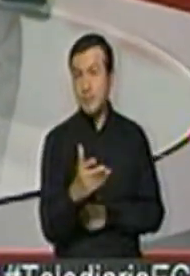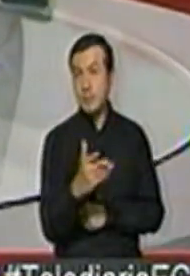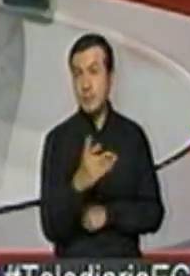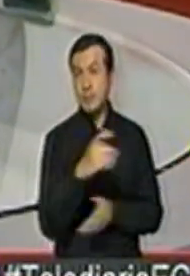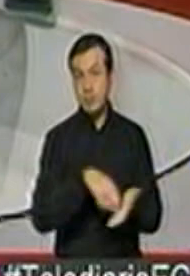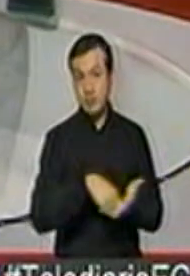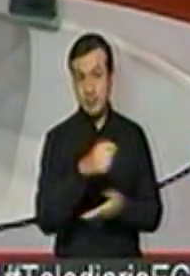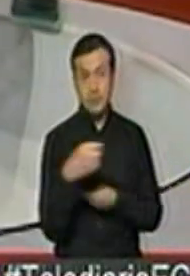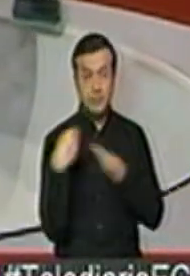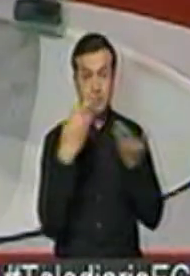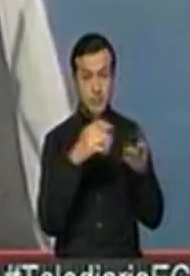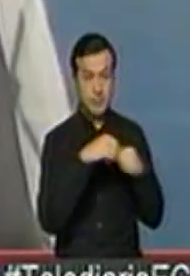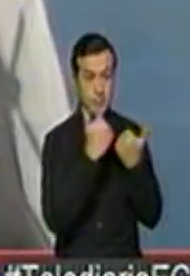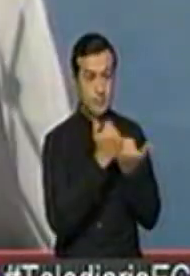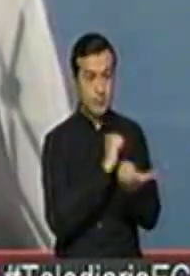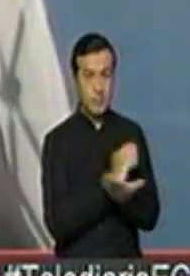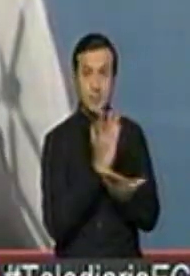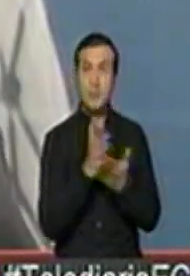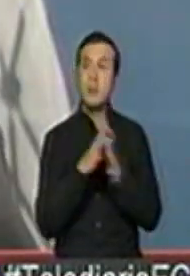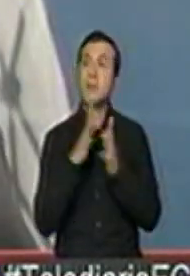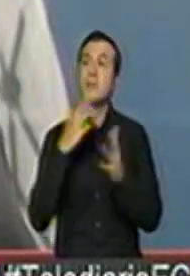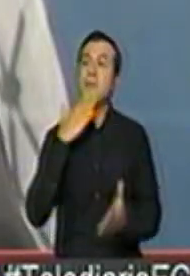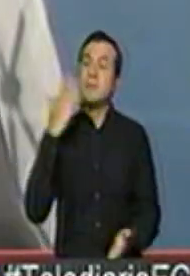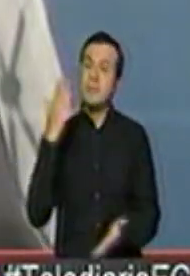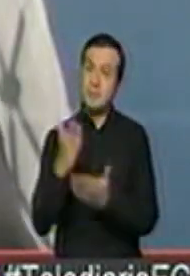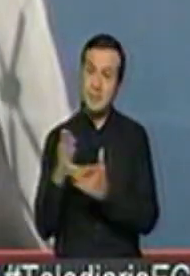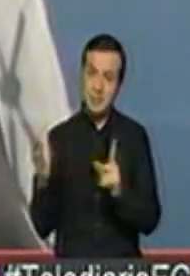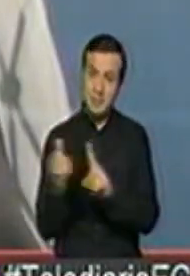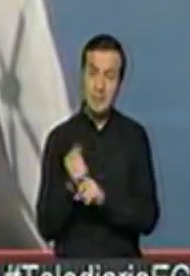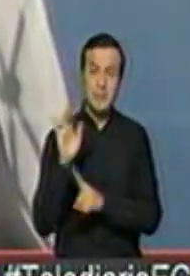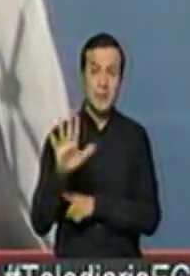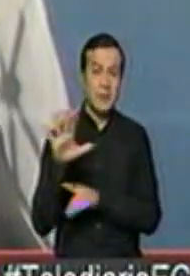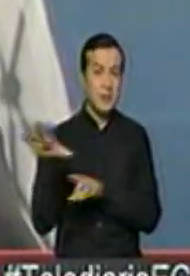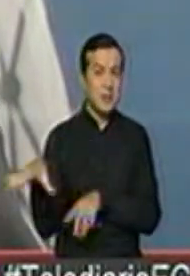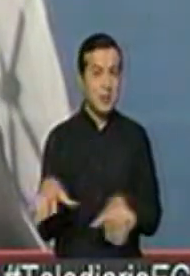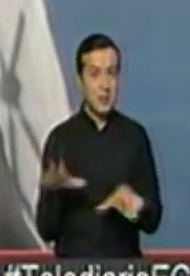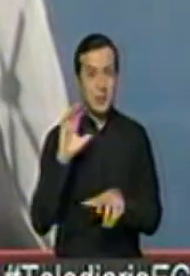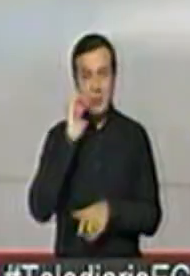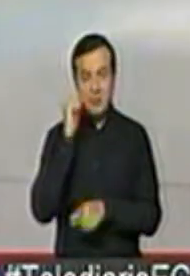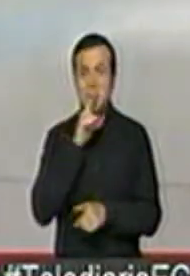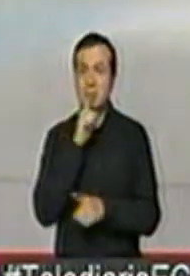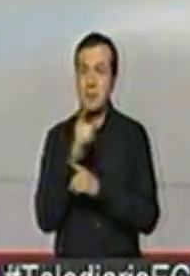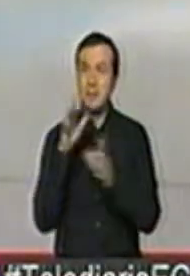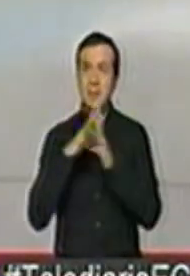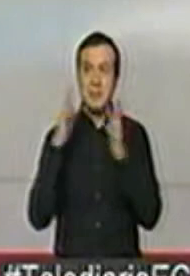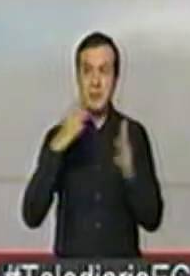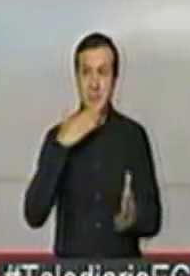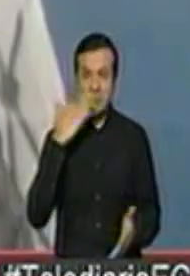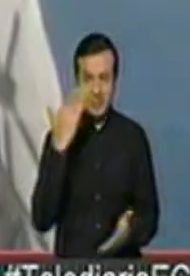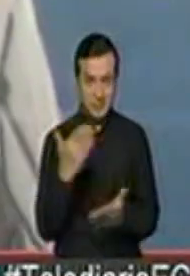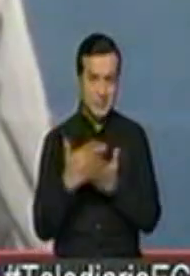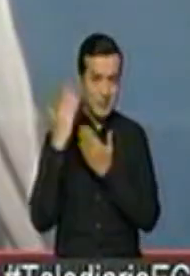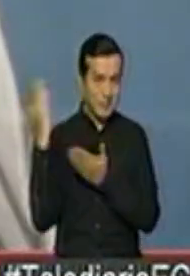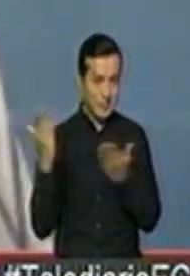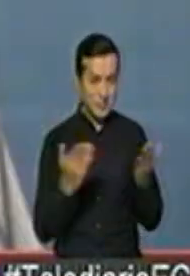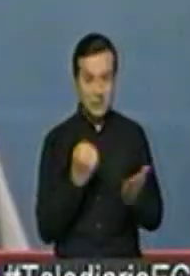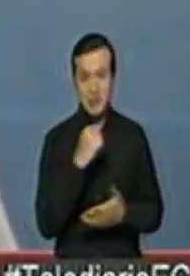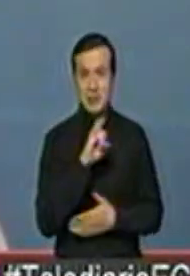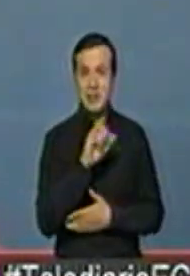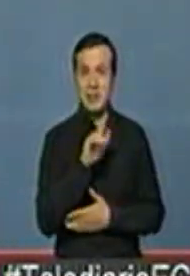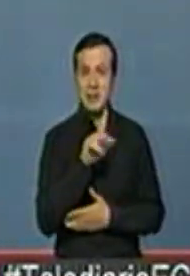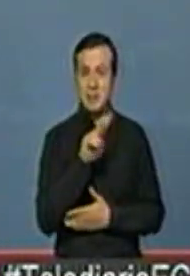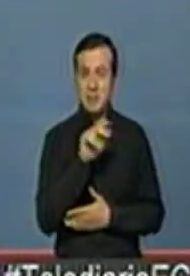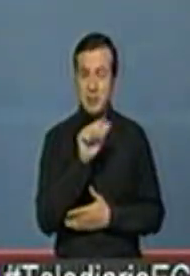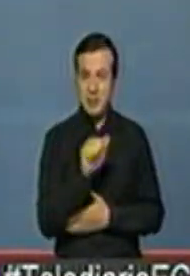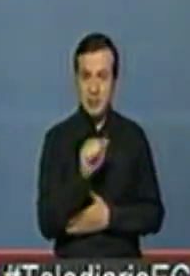enviada a la Asamblea. Economista Vallejo, muchísimas gracias, A las éxitos en la órdenes. actividad que van a desarrollar el día de mañana. Muchas gracias. Nuestra invitada, Silvana Vallejo, directora